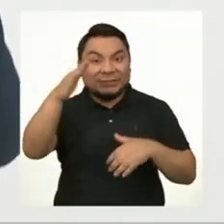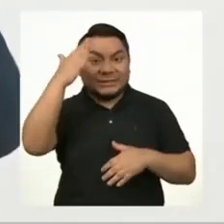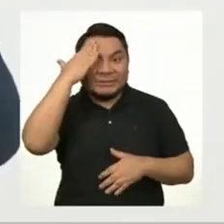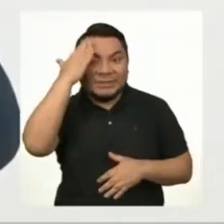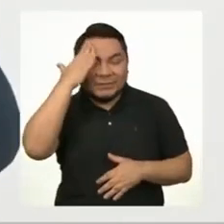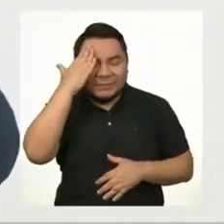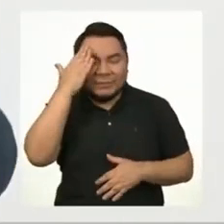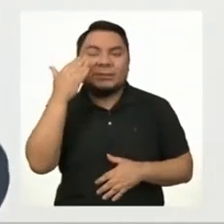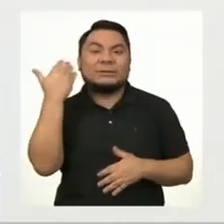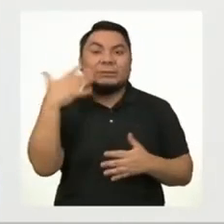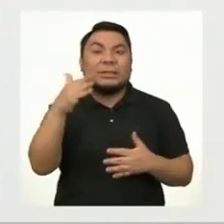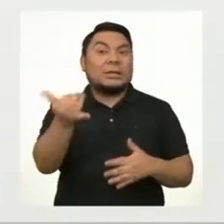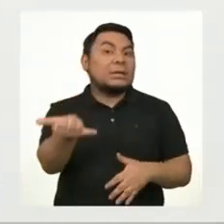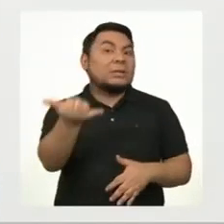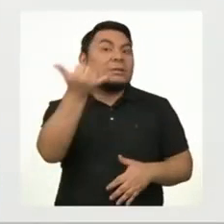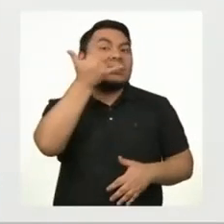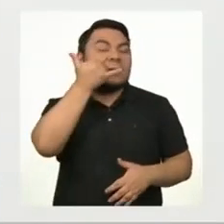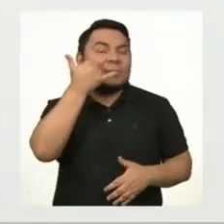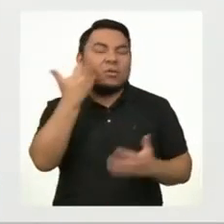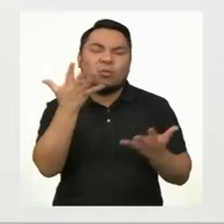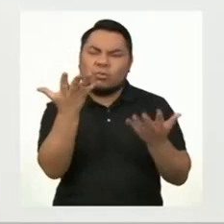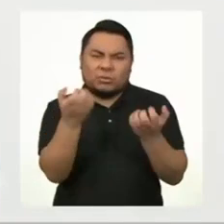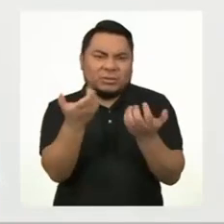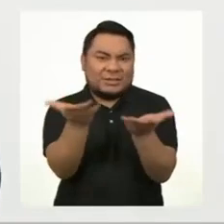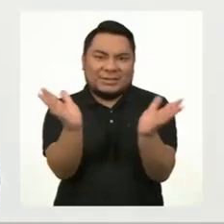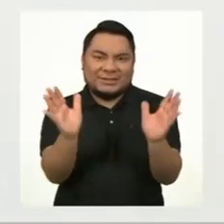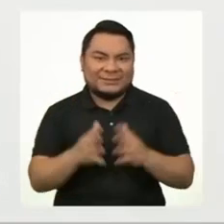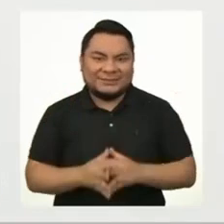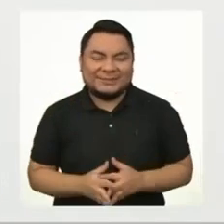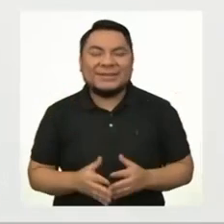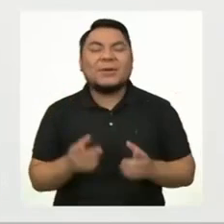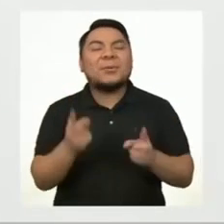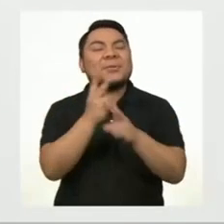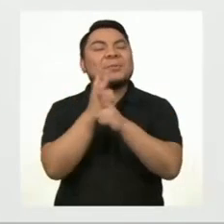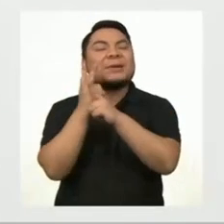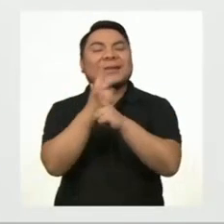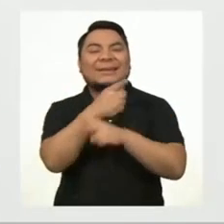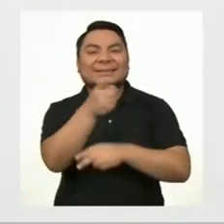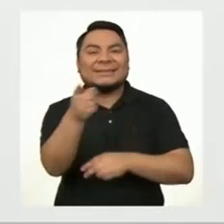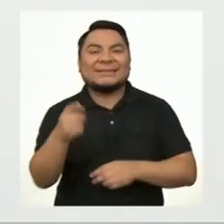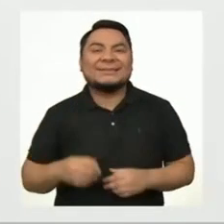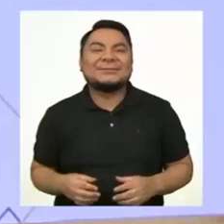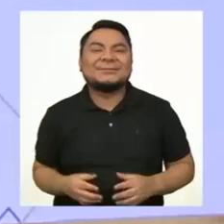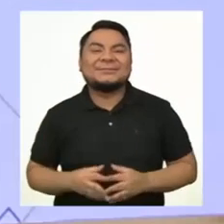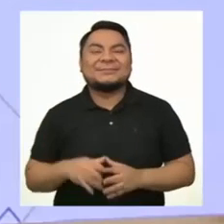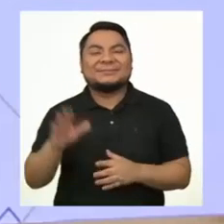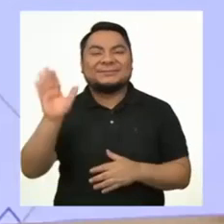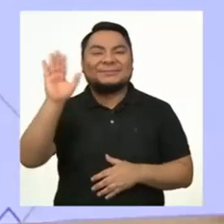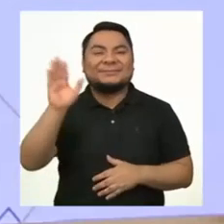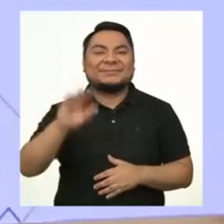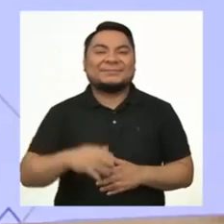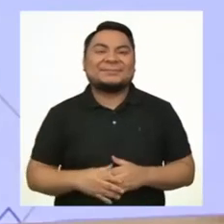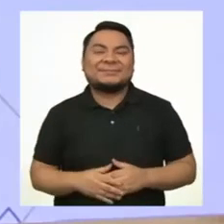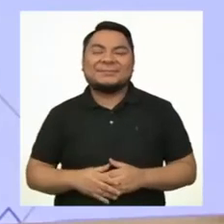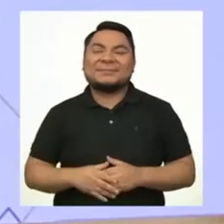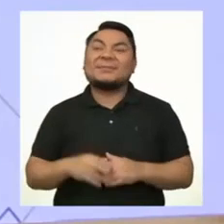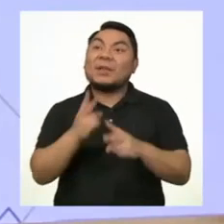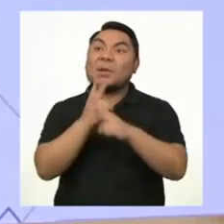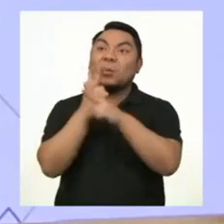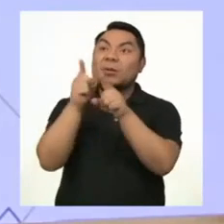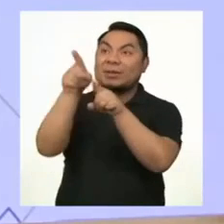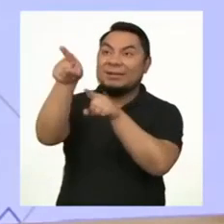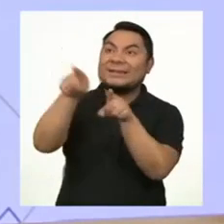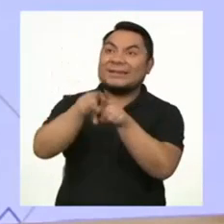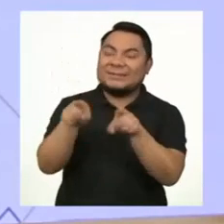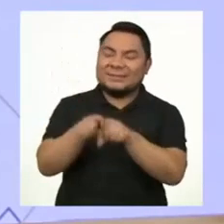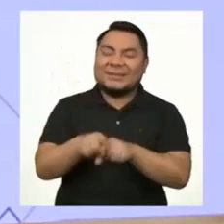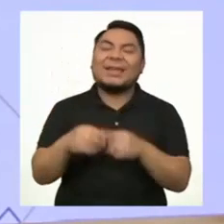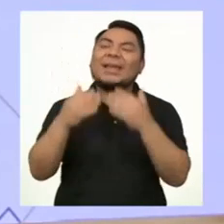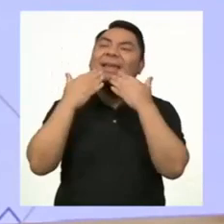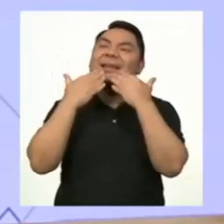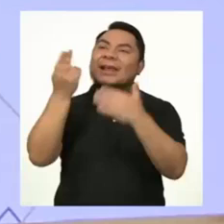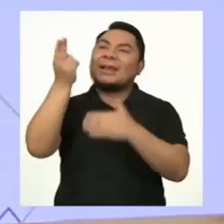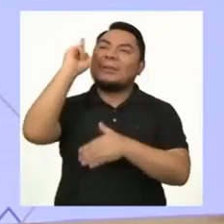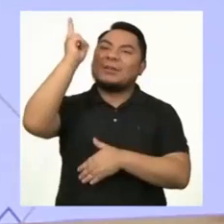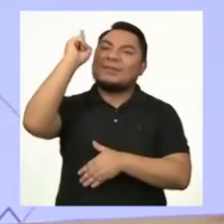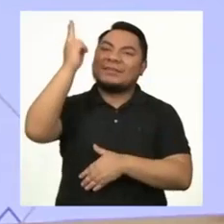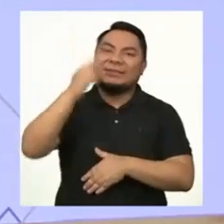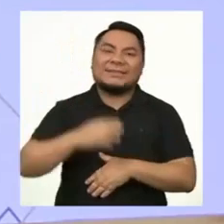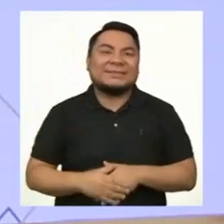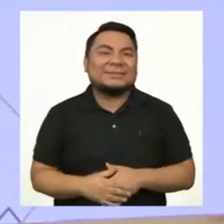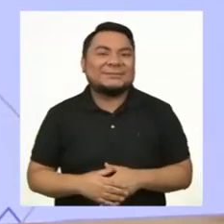saben, llámenme cuando quieran. Cuídense. Cuídese usted también. Gracias,